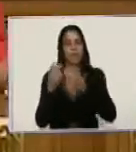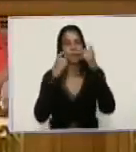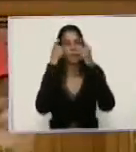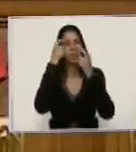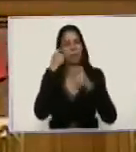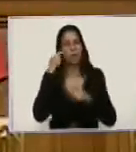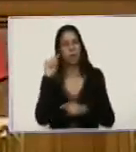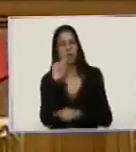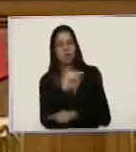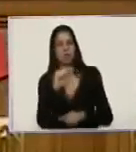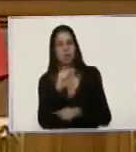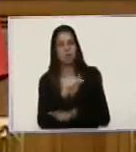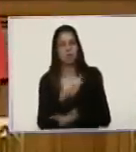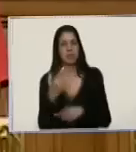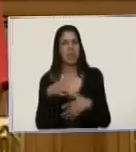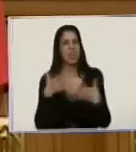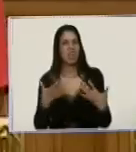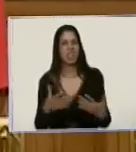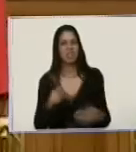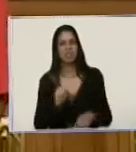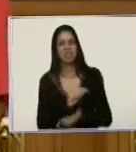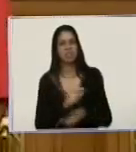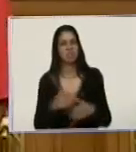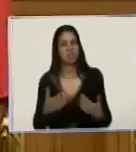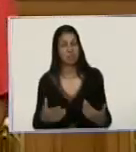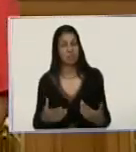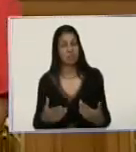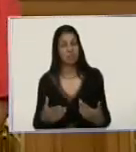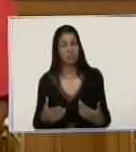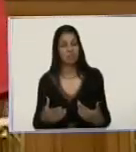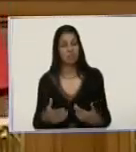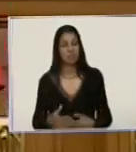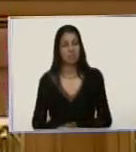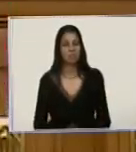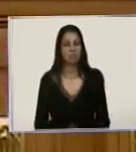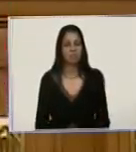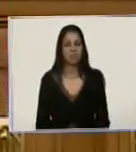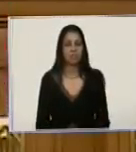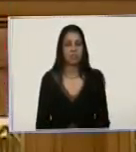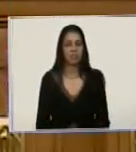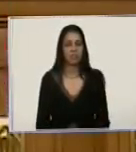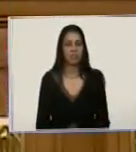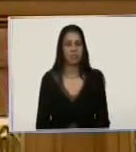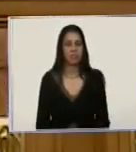lo van a acusar de qué? Entonces, el Consejo de Seguridad...